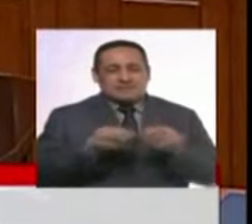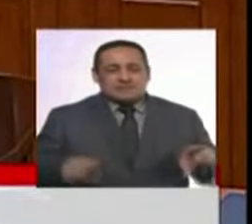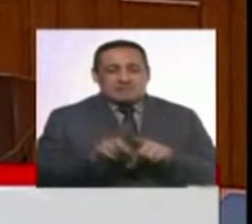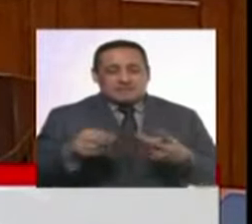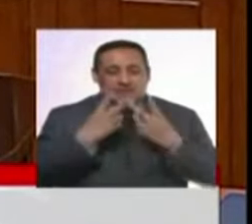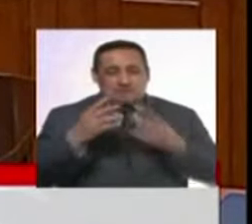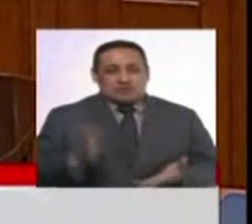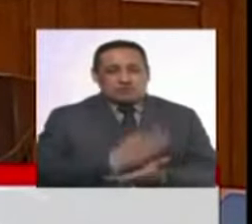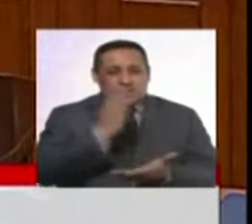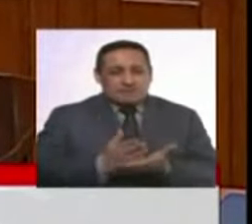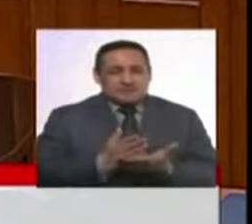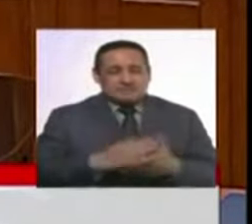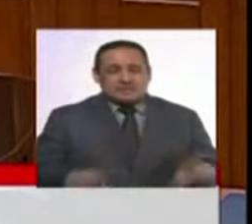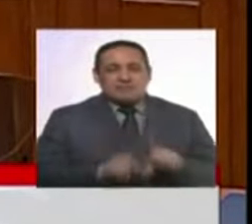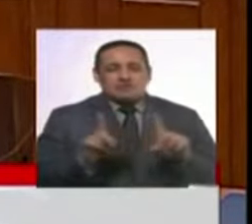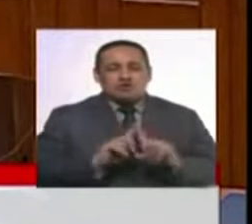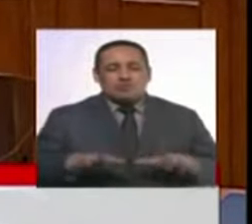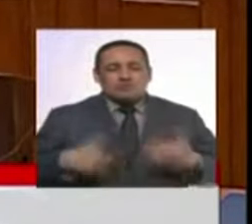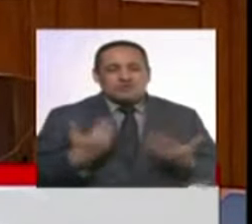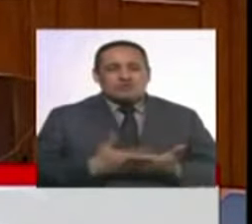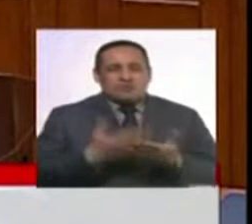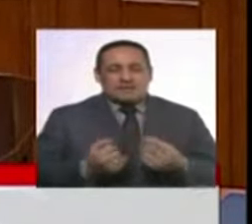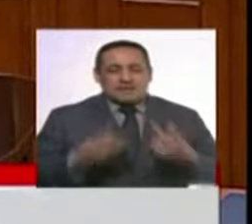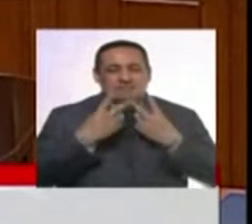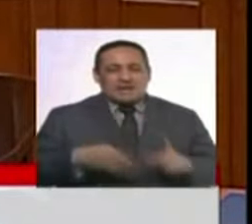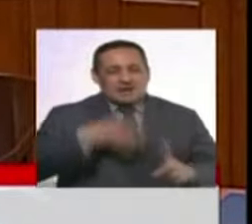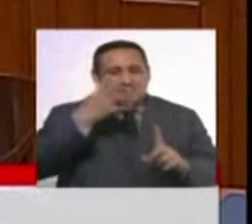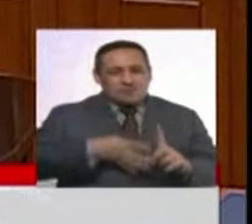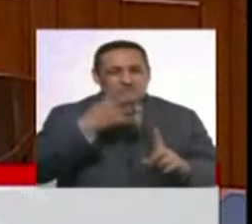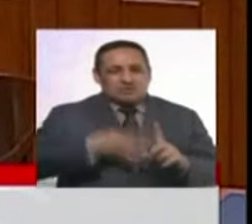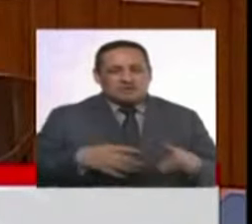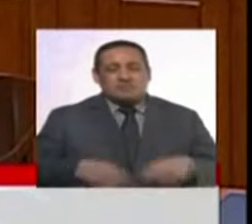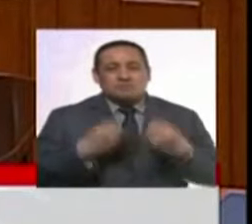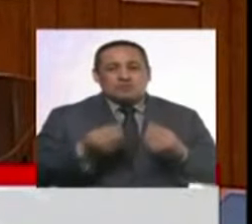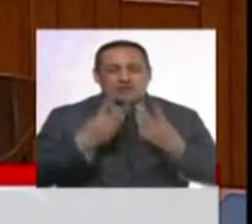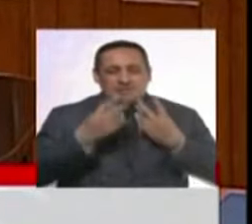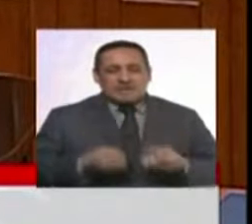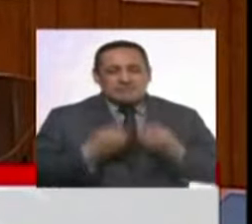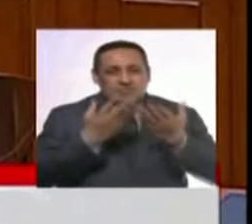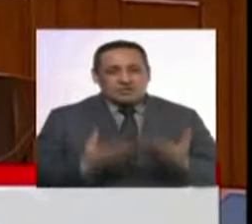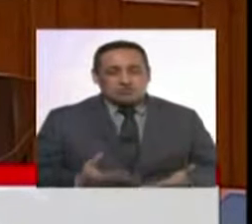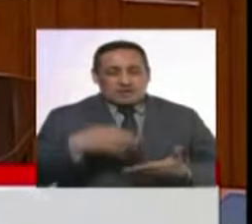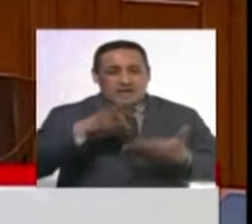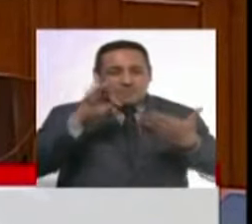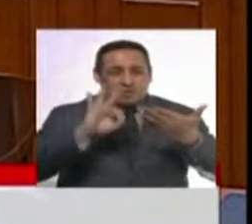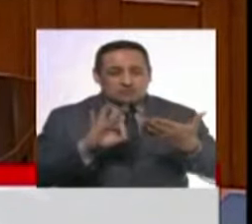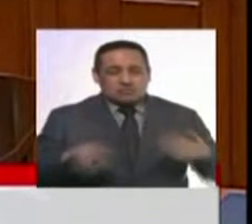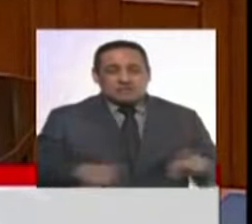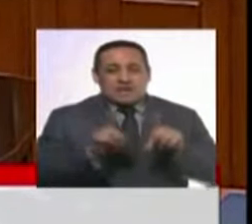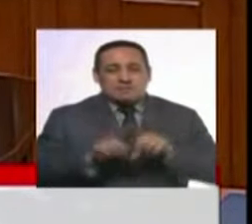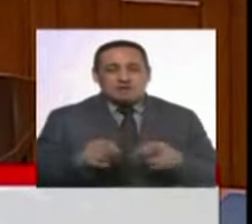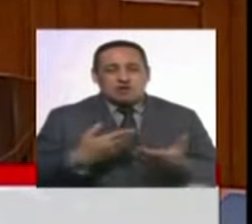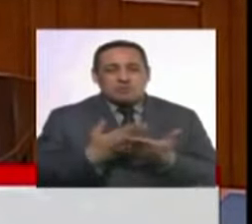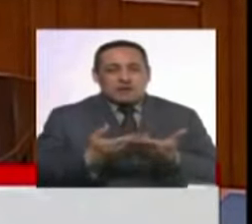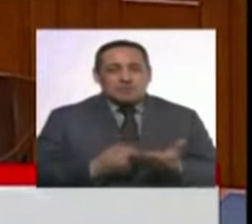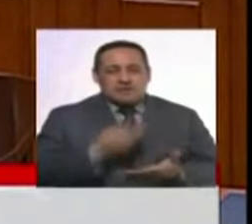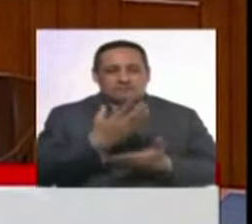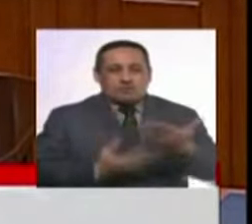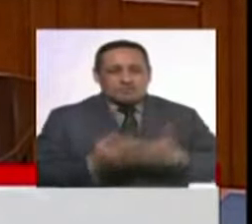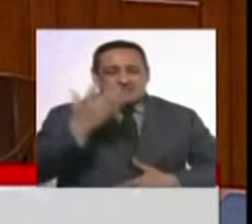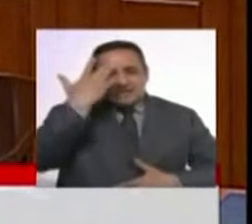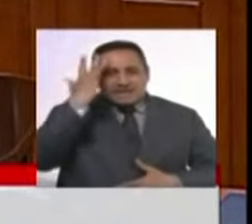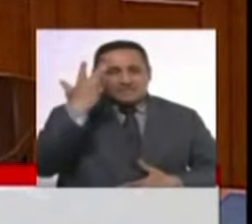del fenómeno delictivo no puede basarse solo en estadísticas pues la información cualitativa como la contenida en informe